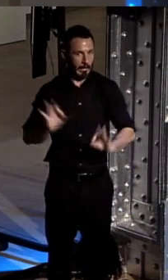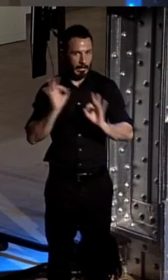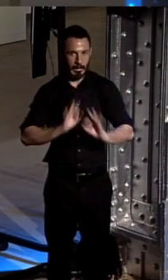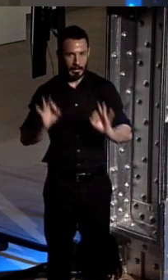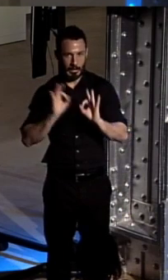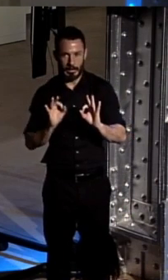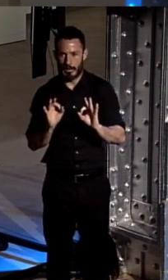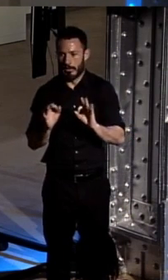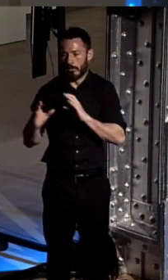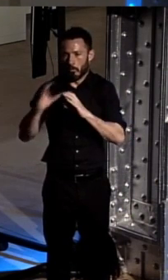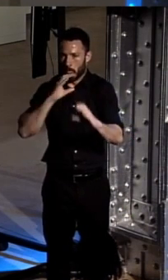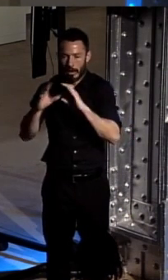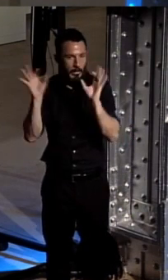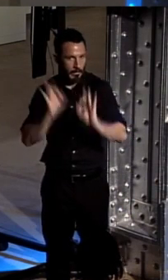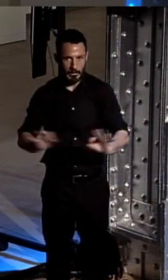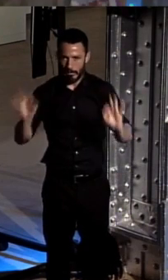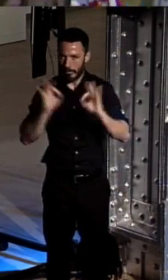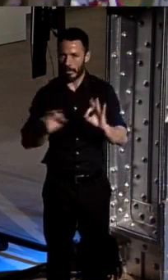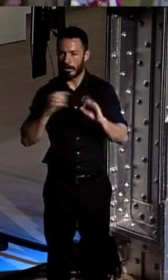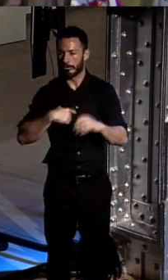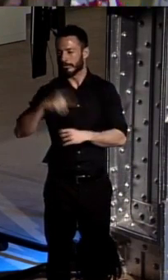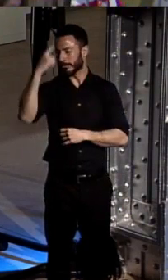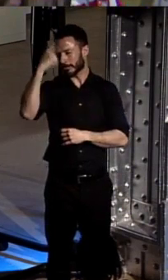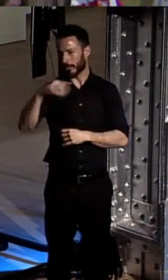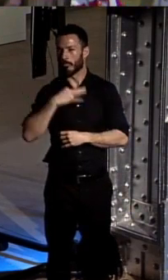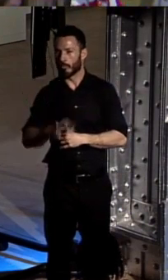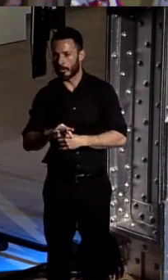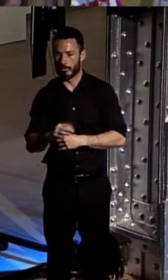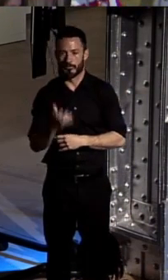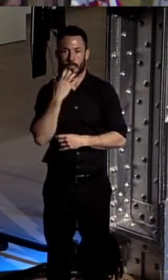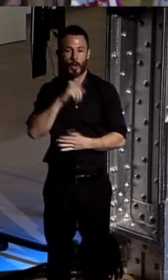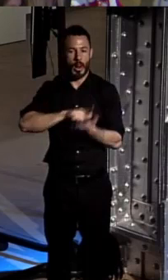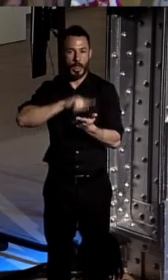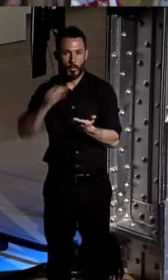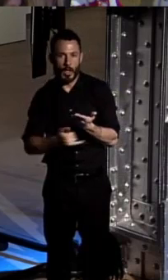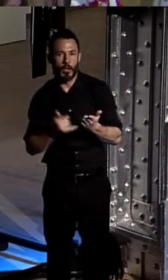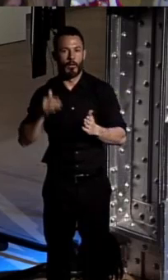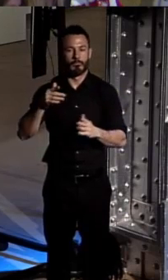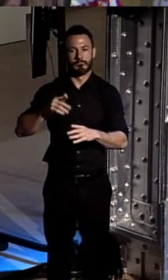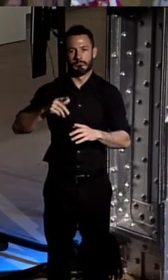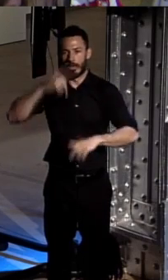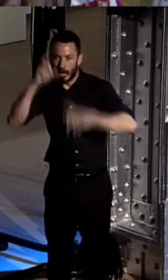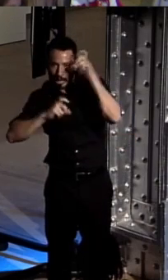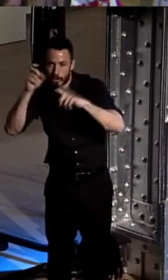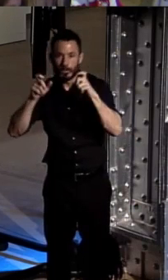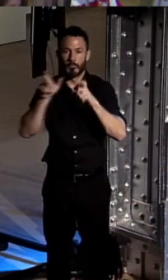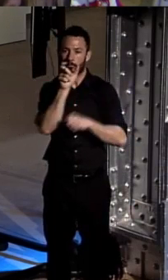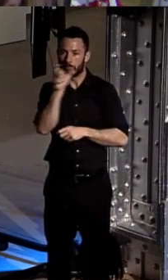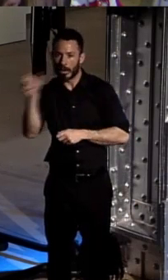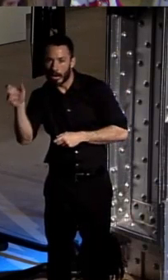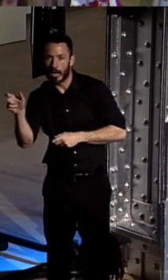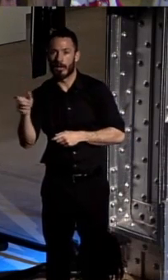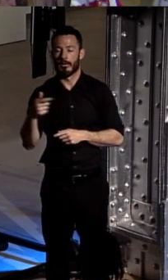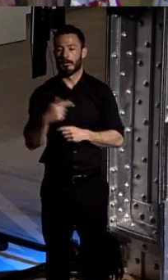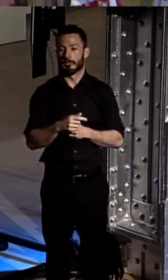los vehículos tradicionales para expresar la mente ajena, para expresar la mente propia, que son el lenguaje, los gestos, las palabras. Esta tecnología sale del orden de más o menos